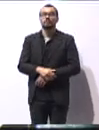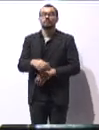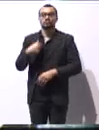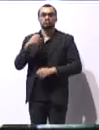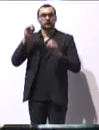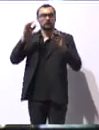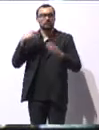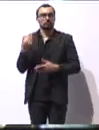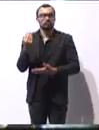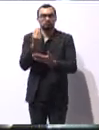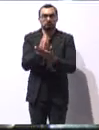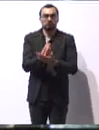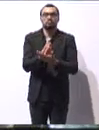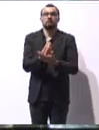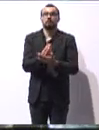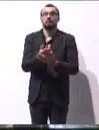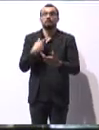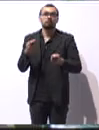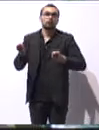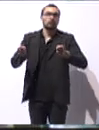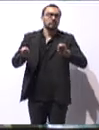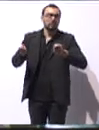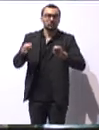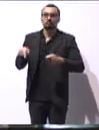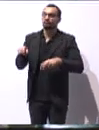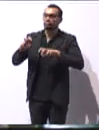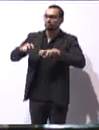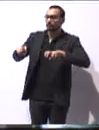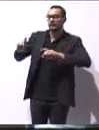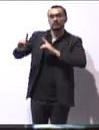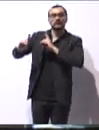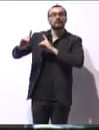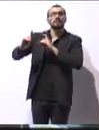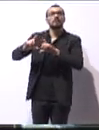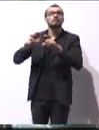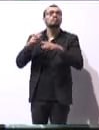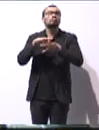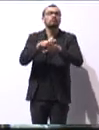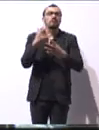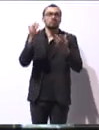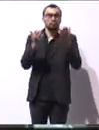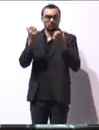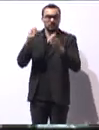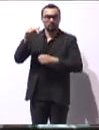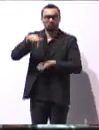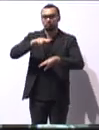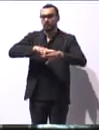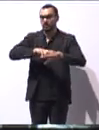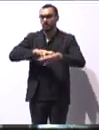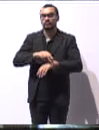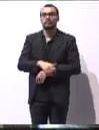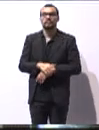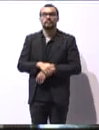gran gusto estar hoy aquí moderando este panel sobre la integración económica de